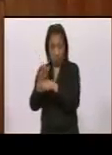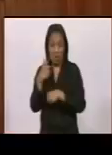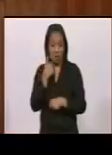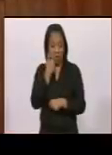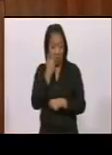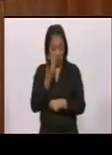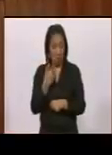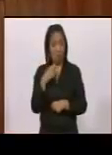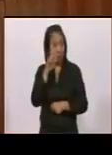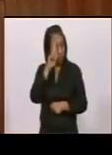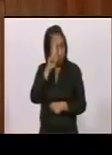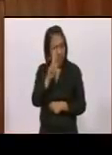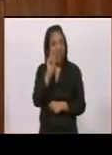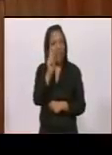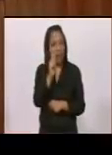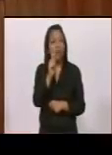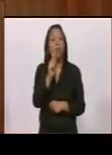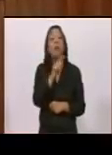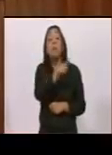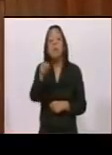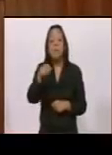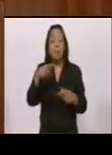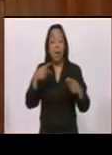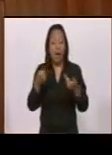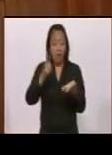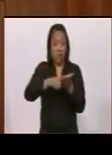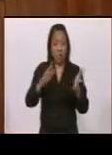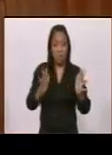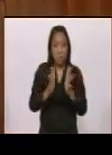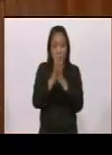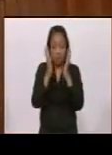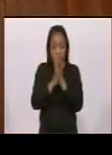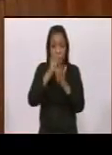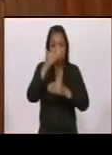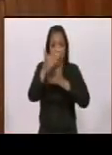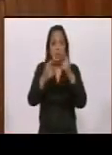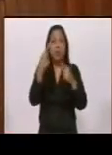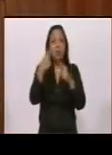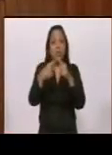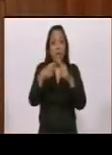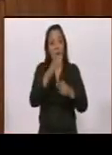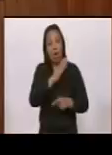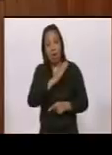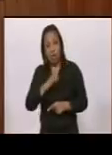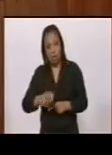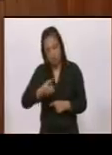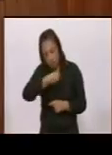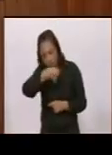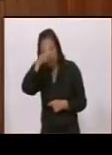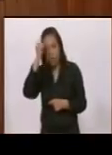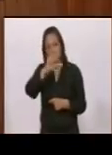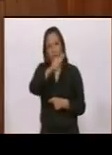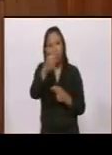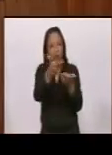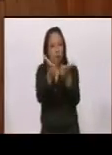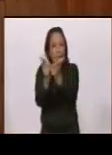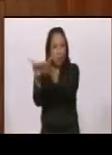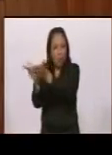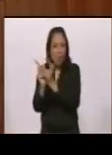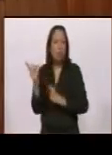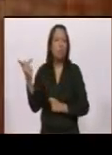reconocer la participación que tuvieron en este proceso los candidatos de las demás fuerzas